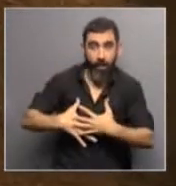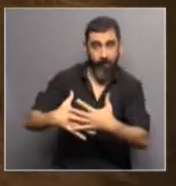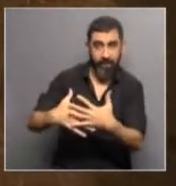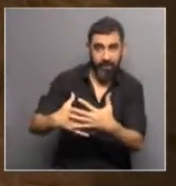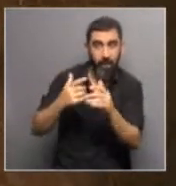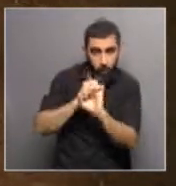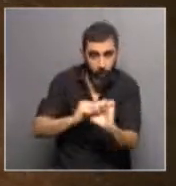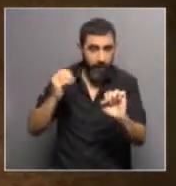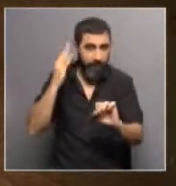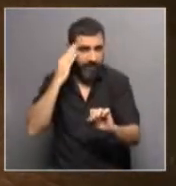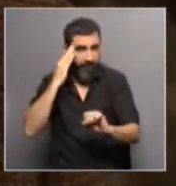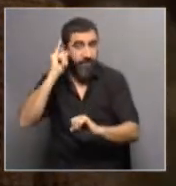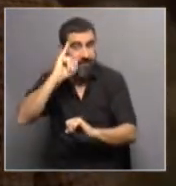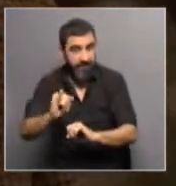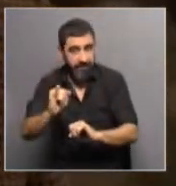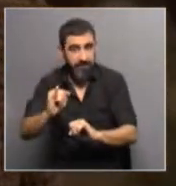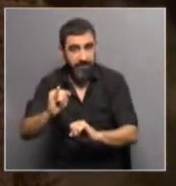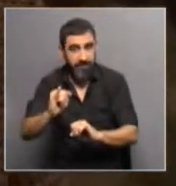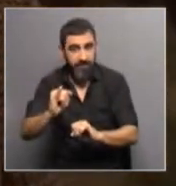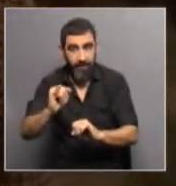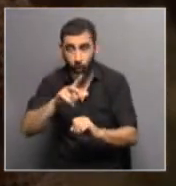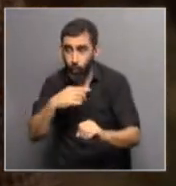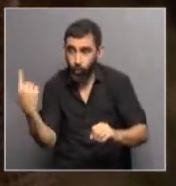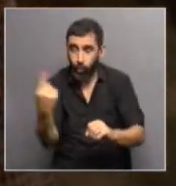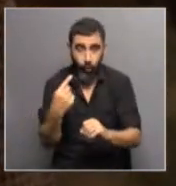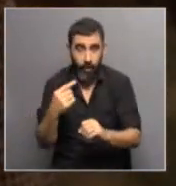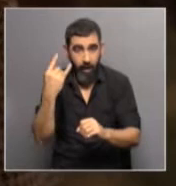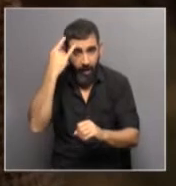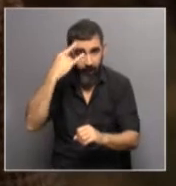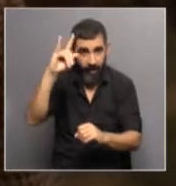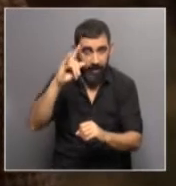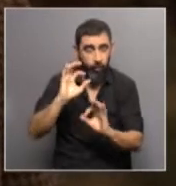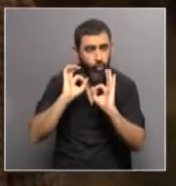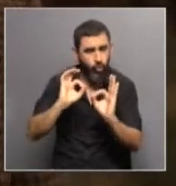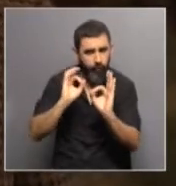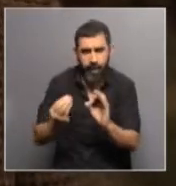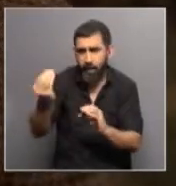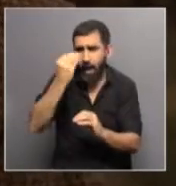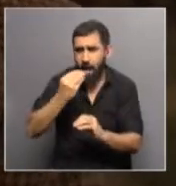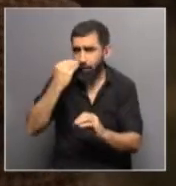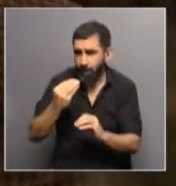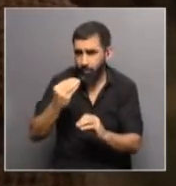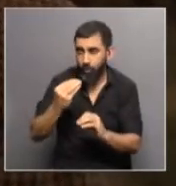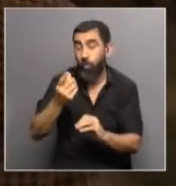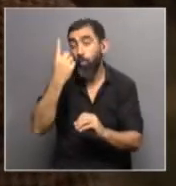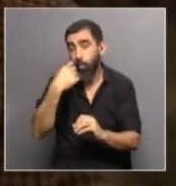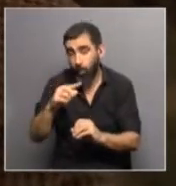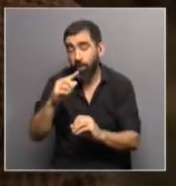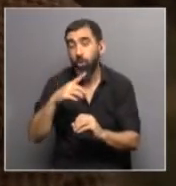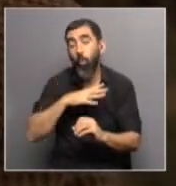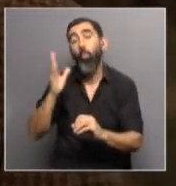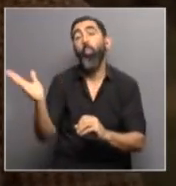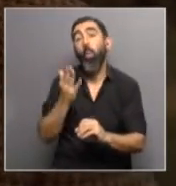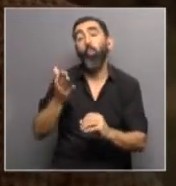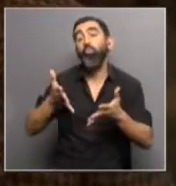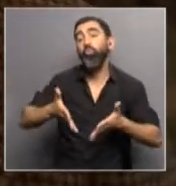celo, para saber si le estamos dando a todo ese rodeo de vacas la suficiente alimentación y por eso están haciendo en la parte reproductiva lo que